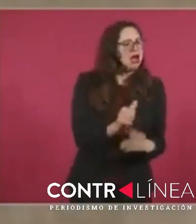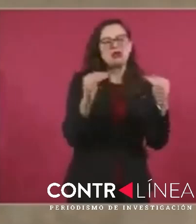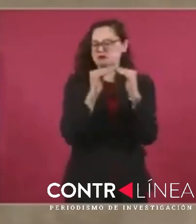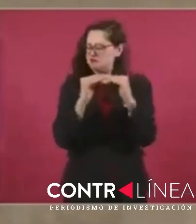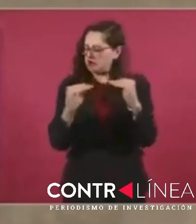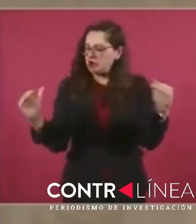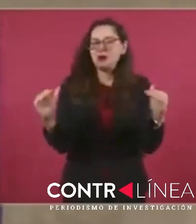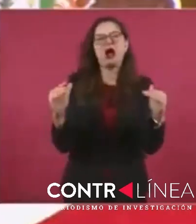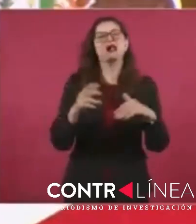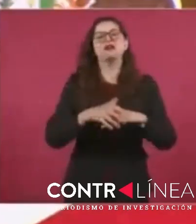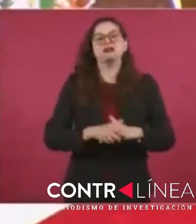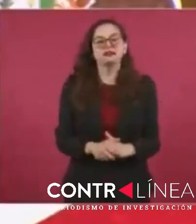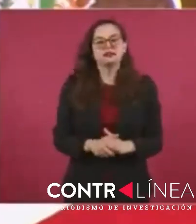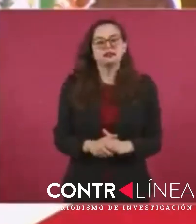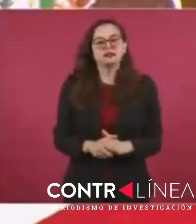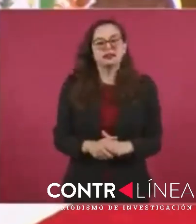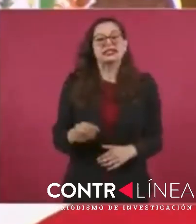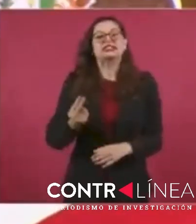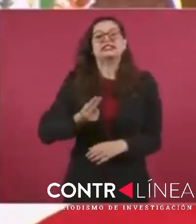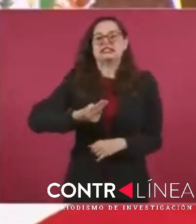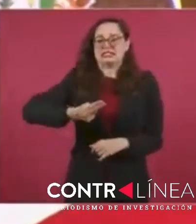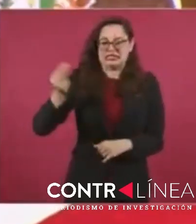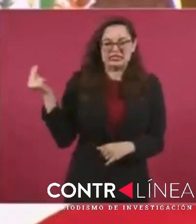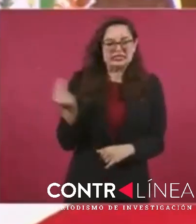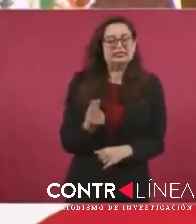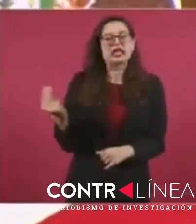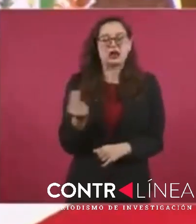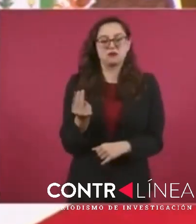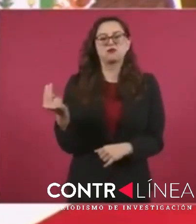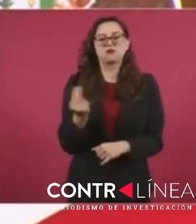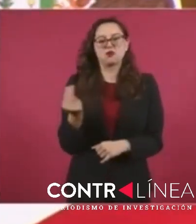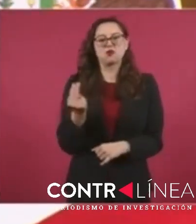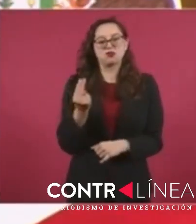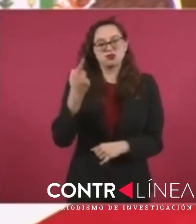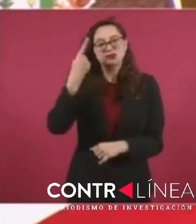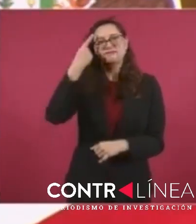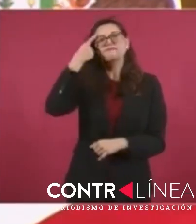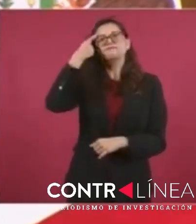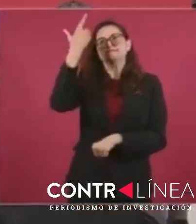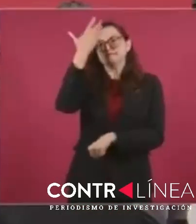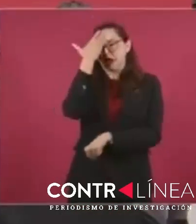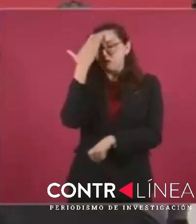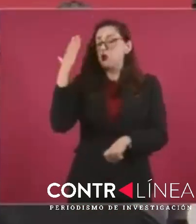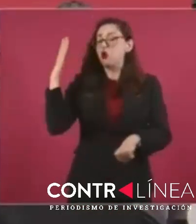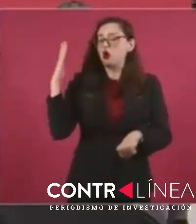creyentes. Necesitamos, eso no hay que olvidarlo,